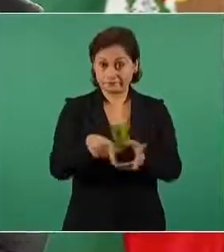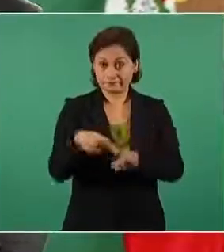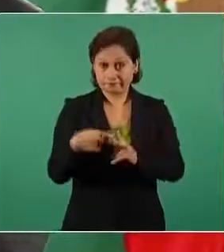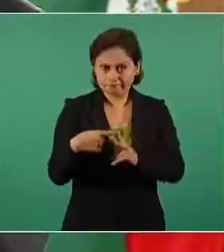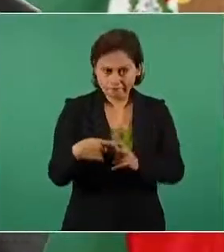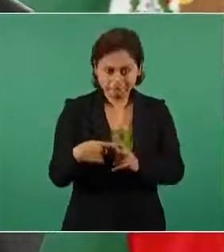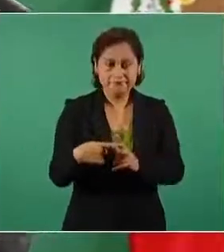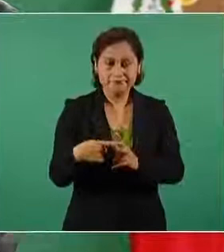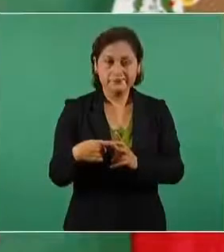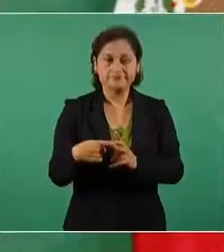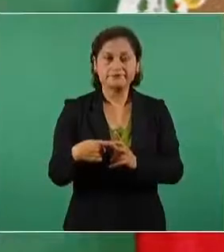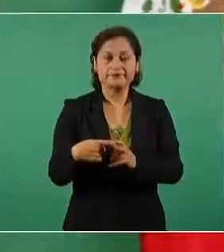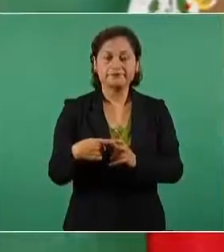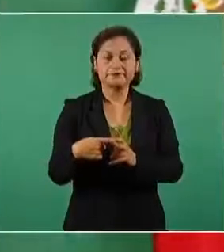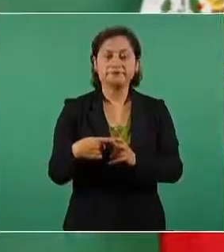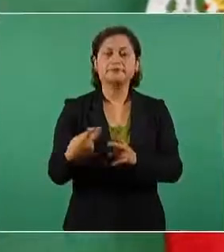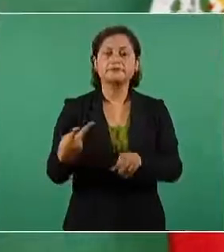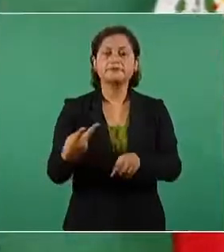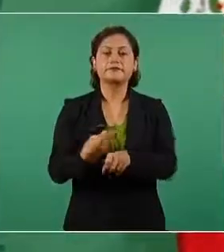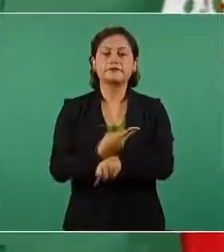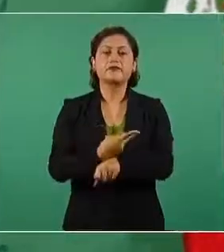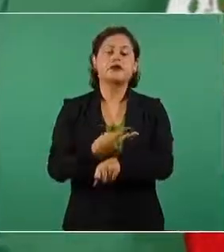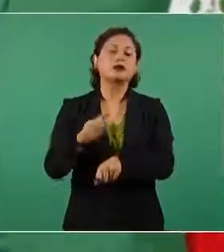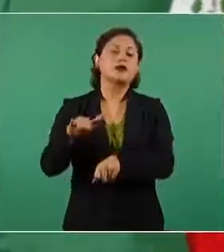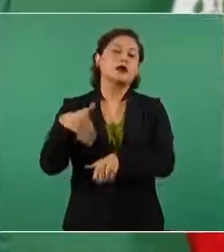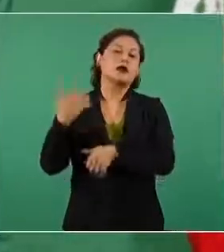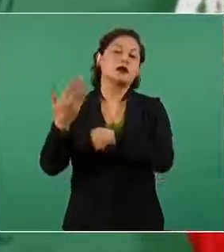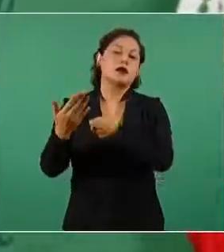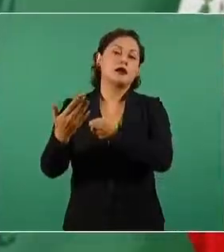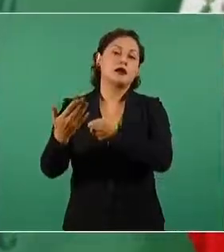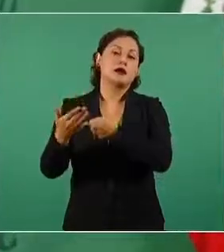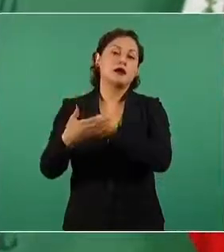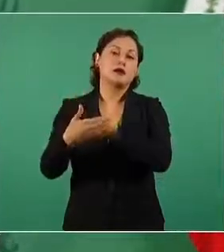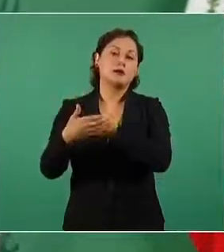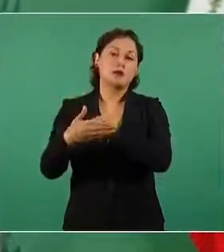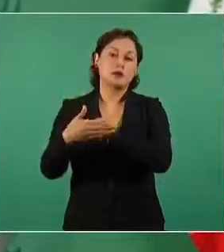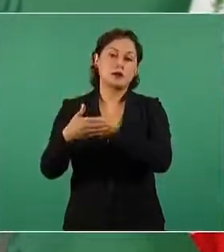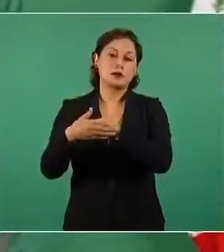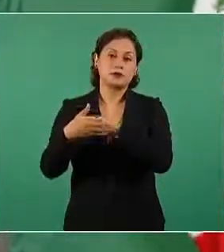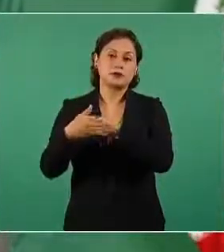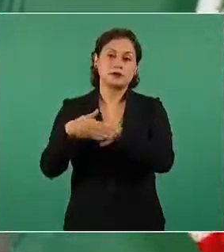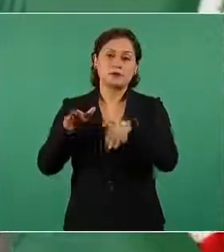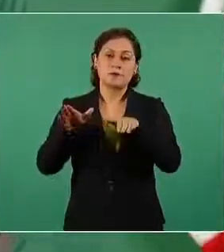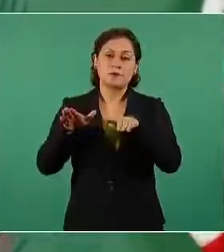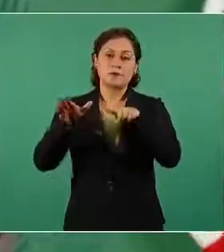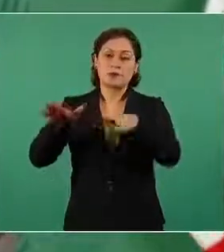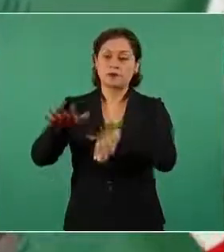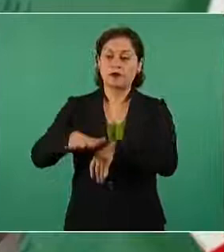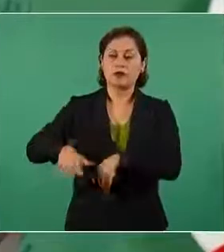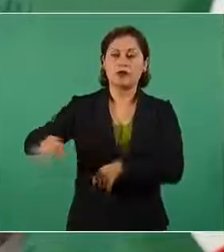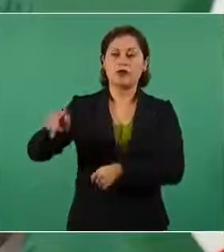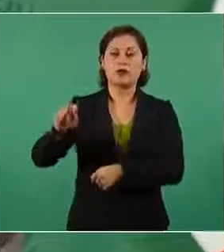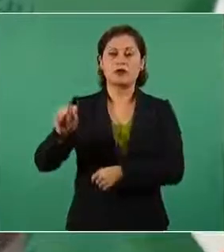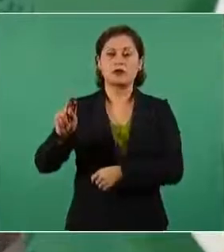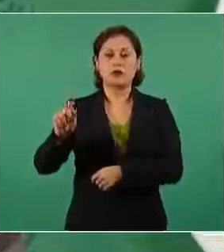lo que va a invertirse en la construcción del aeropuerto de Tulum.